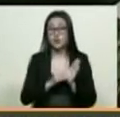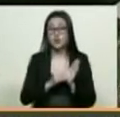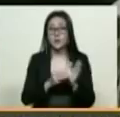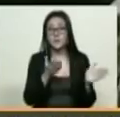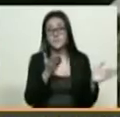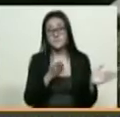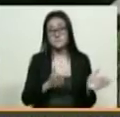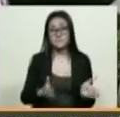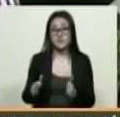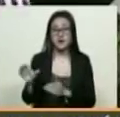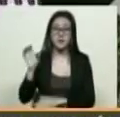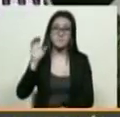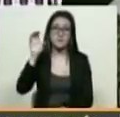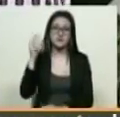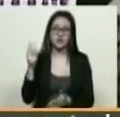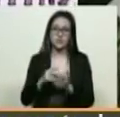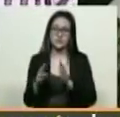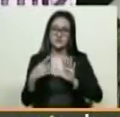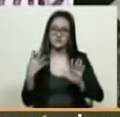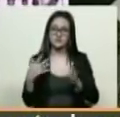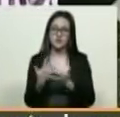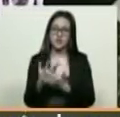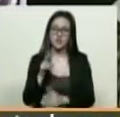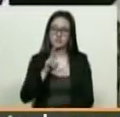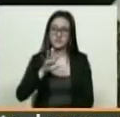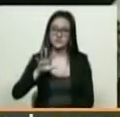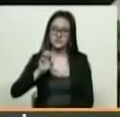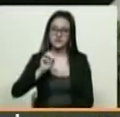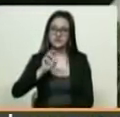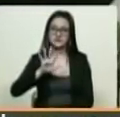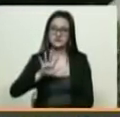en el Plan de la Patria 2019-2025.